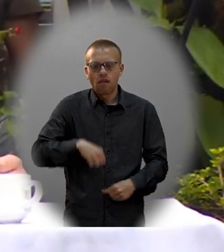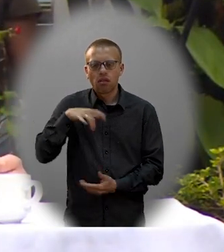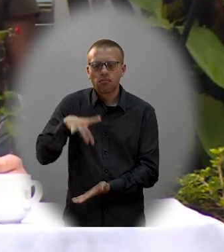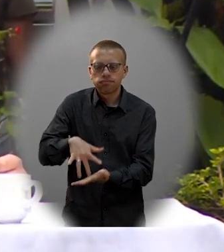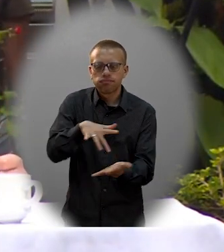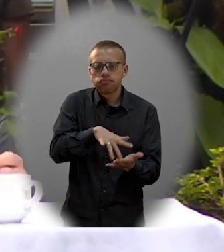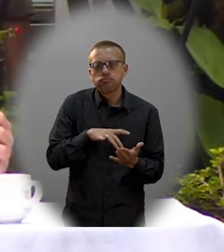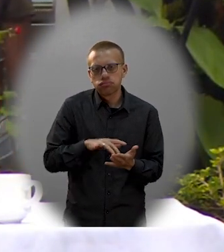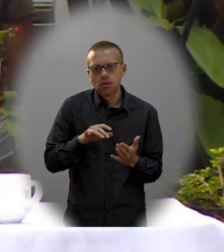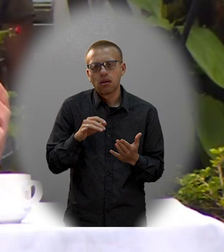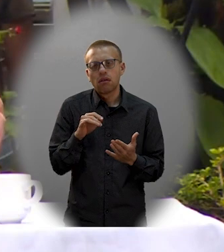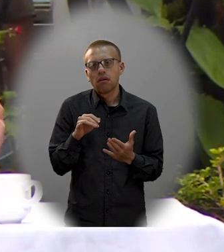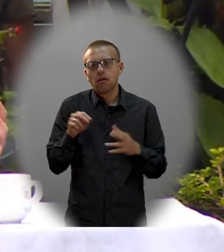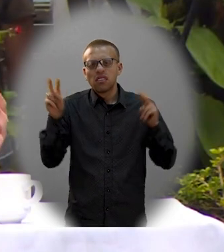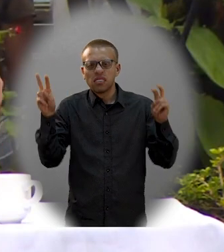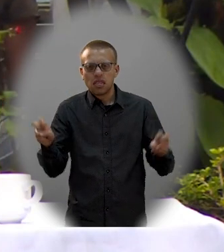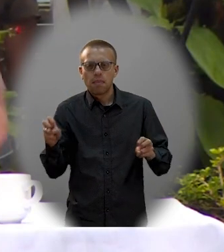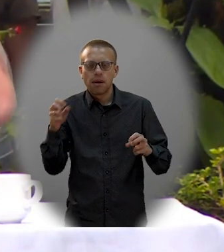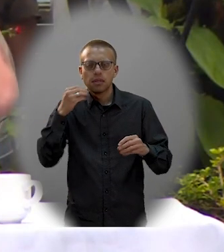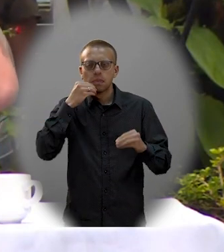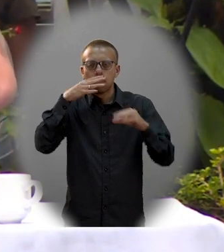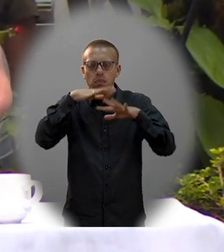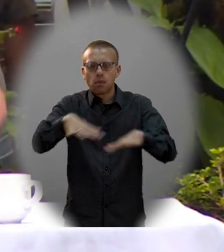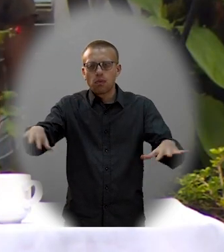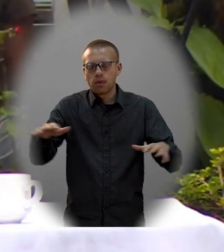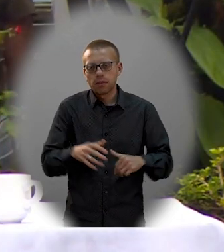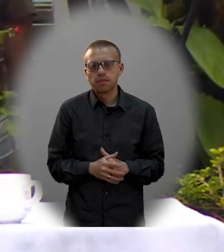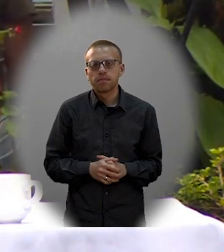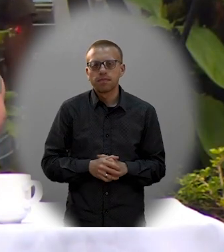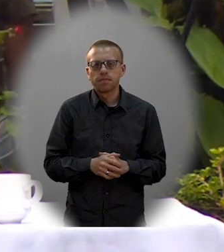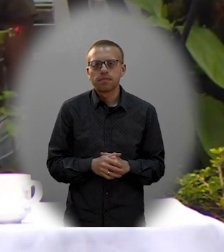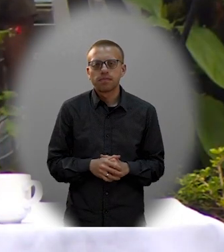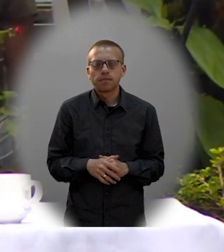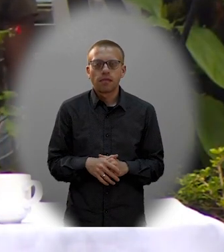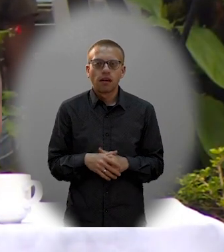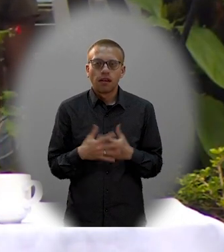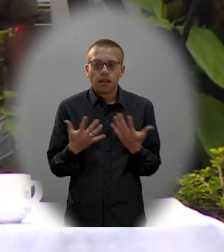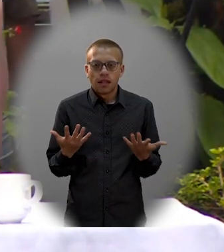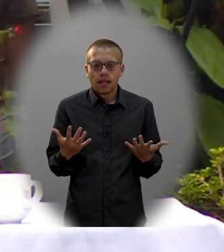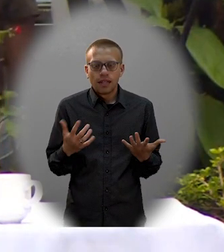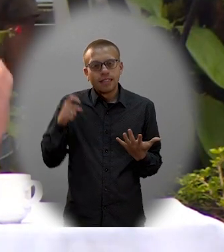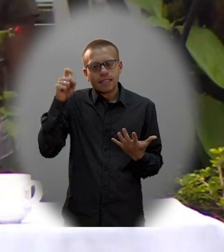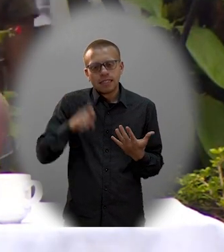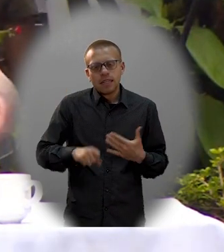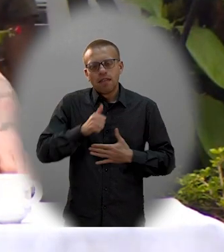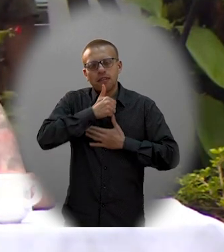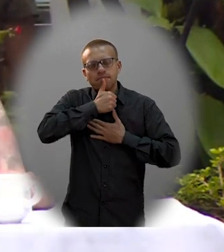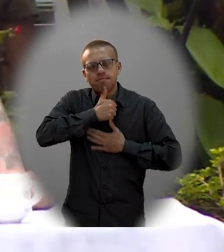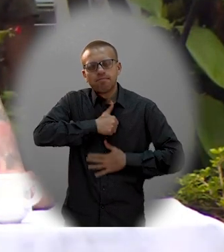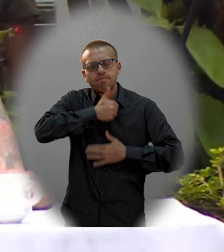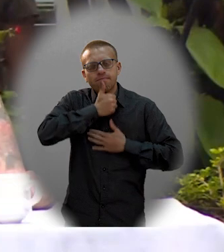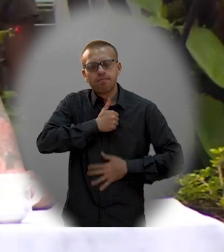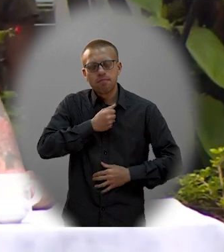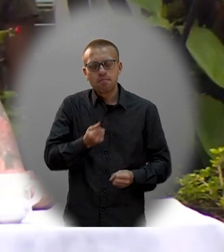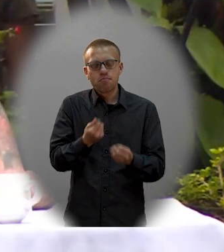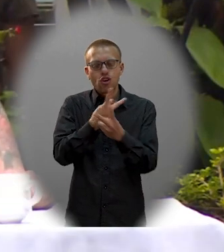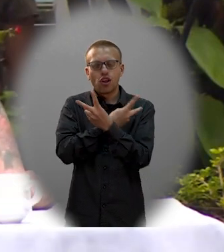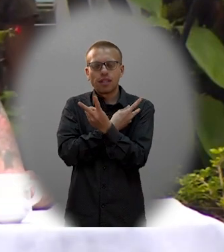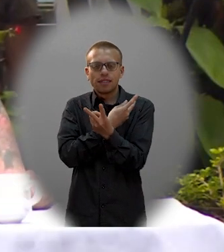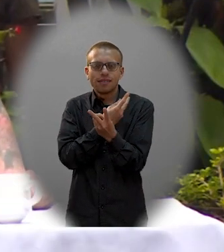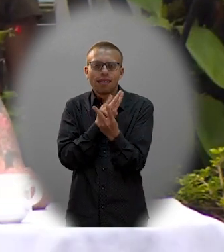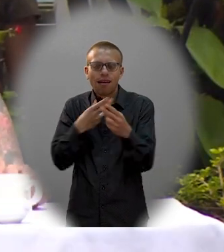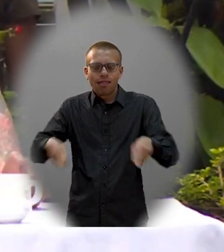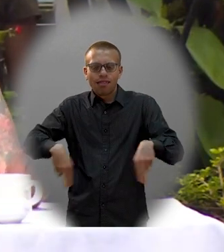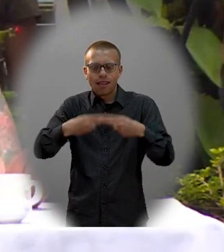asuntos públicos, tiene que pasar principalmente por tener una tolerancia cero a las violencias de género en la